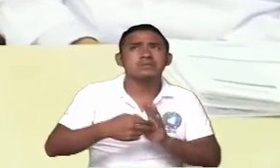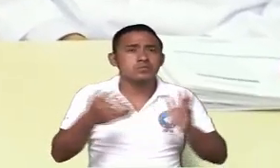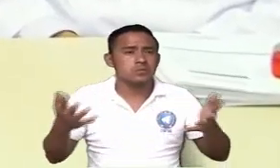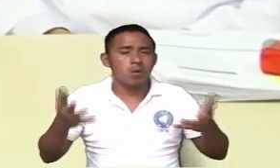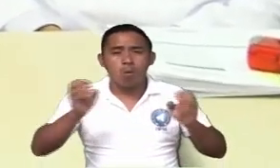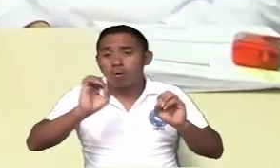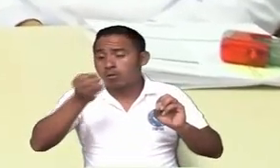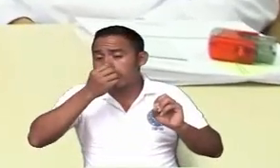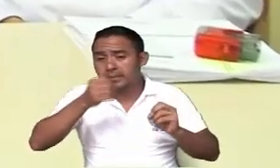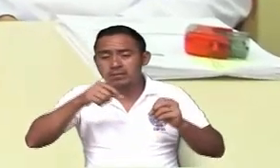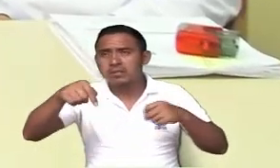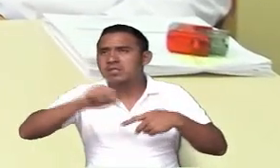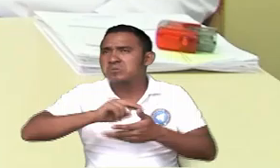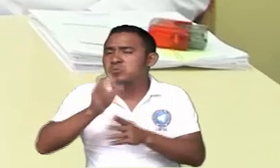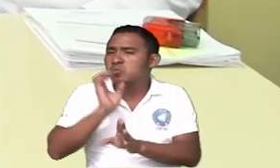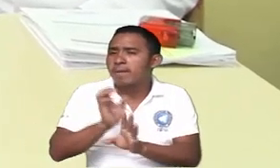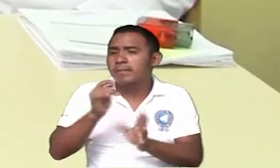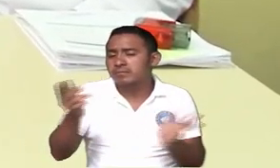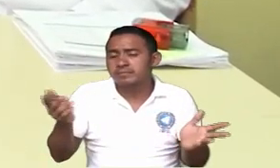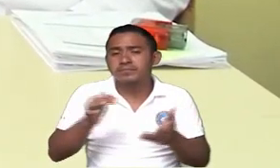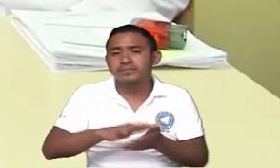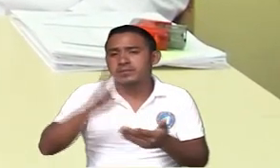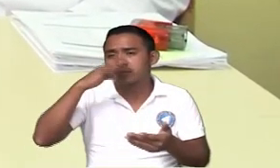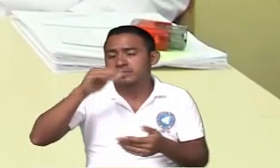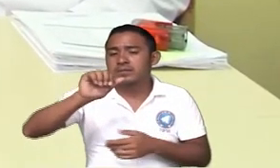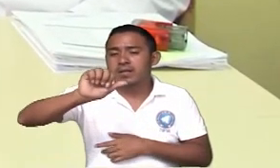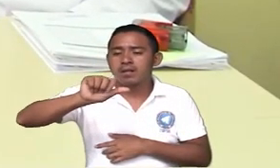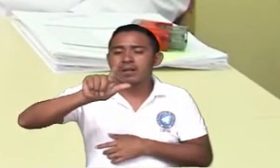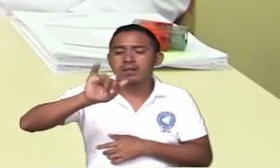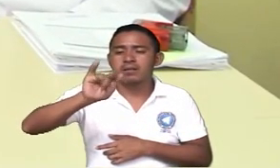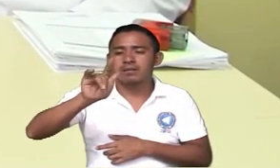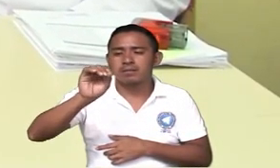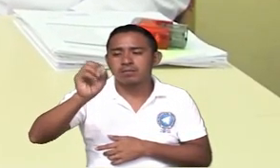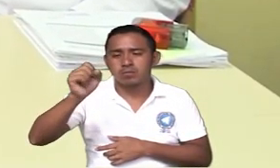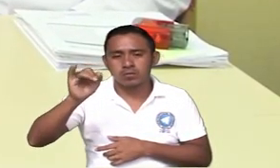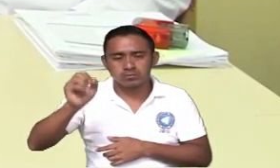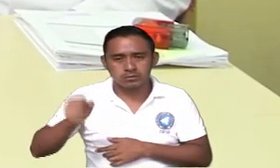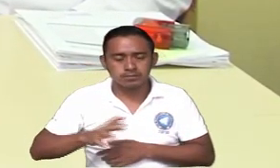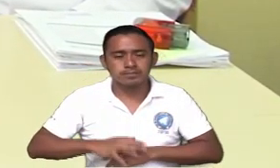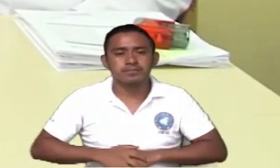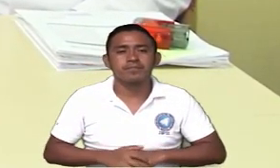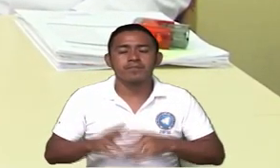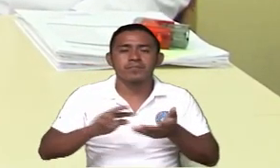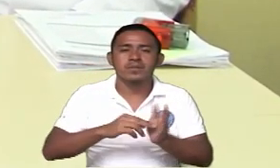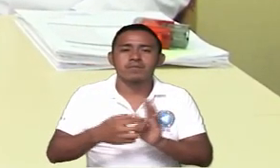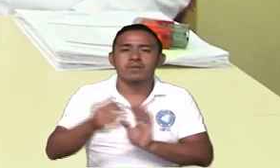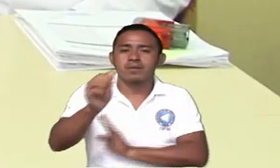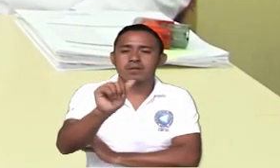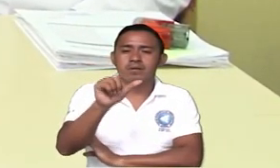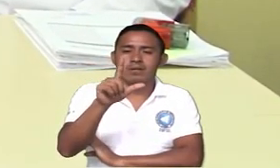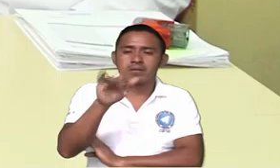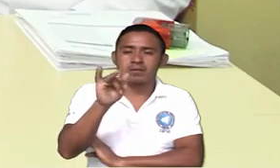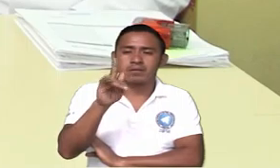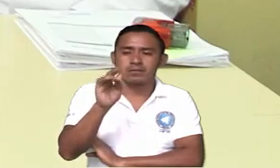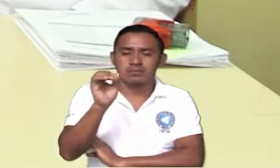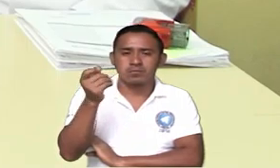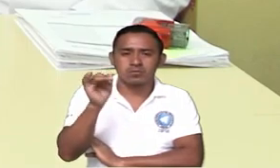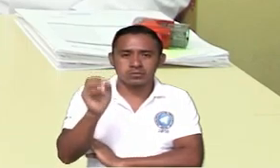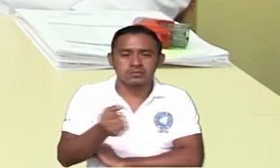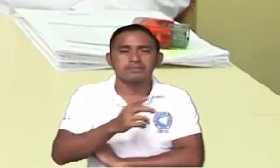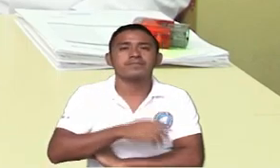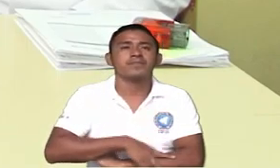alimento que provoca precisamente la halitosis. Muchos, muy pocos conocen, doctor, qué es la halitosis. Solo saben sí. Qué es el mal aliento.